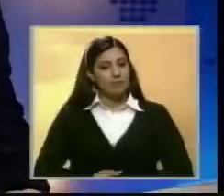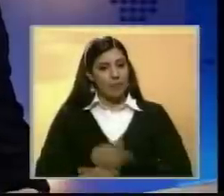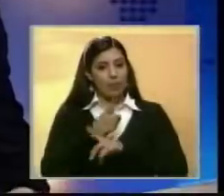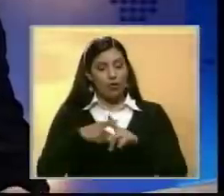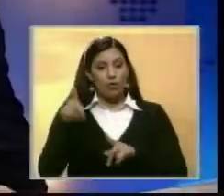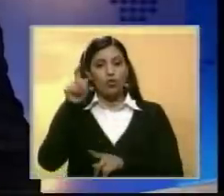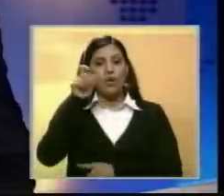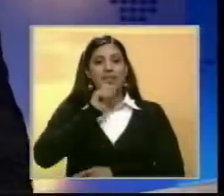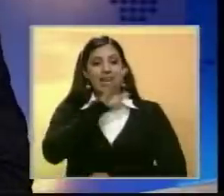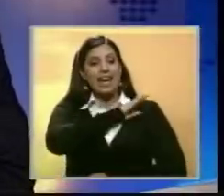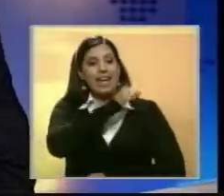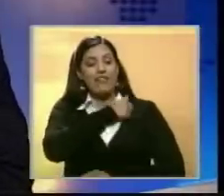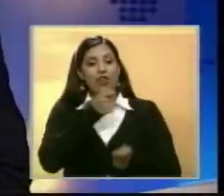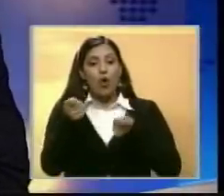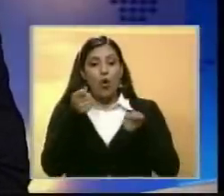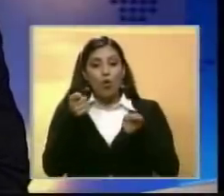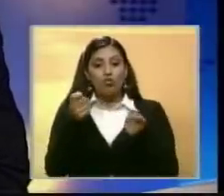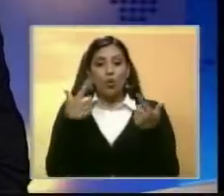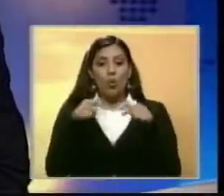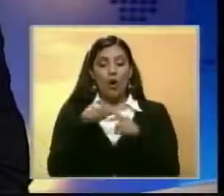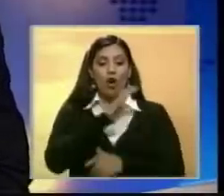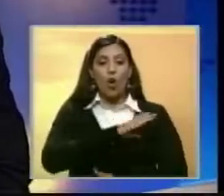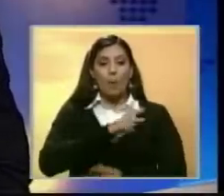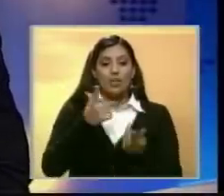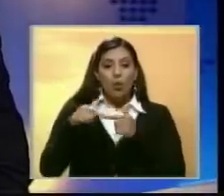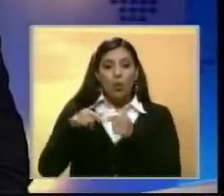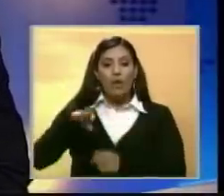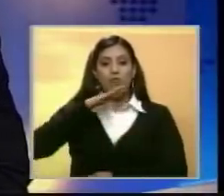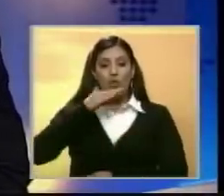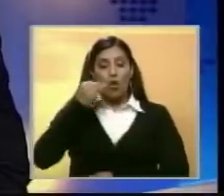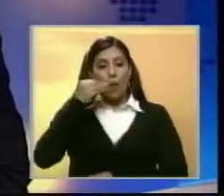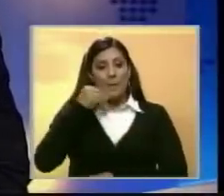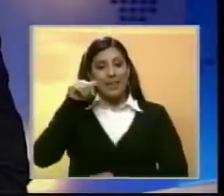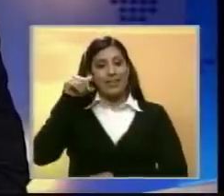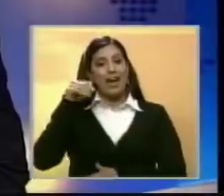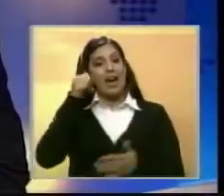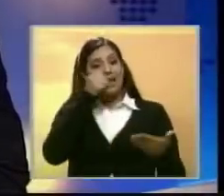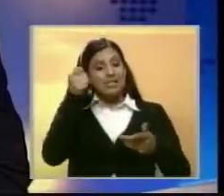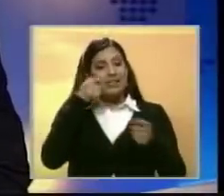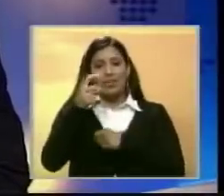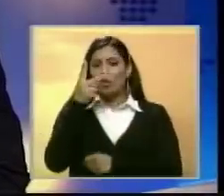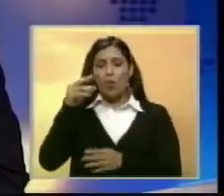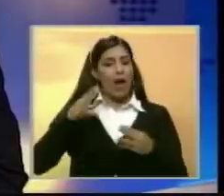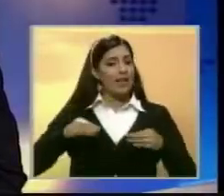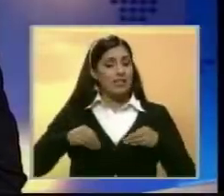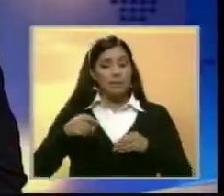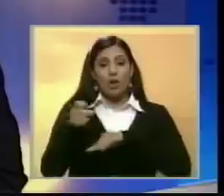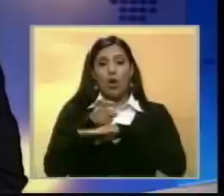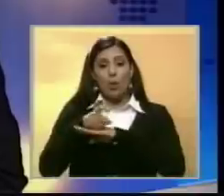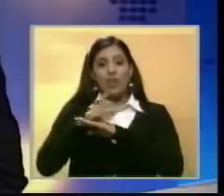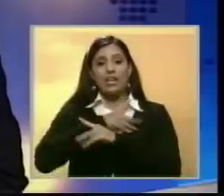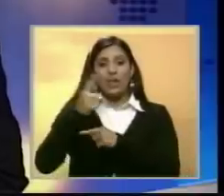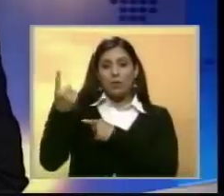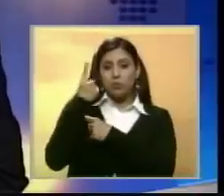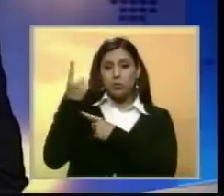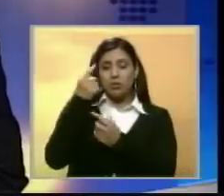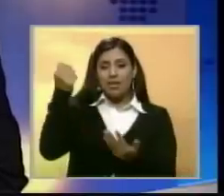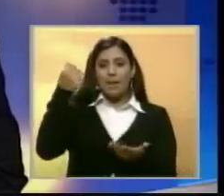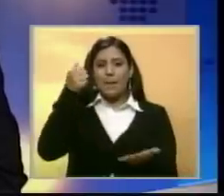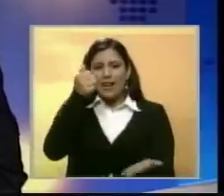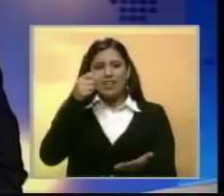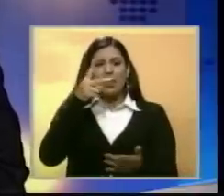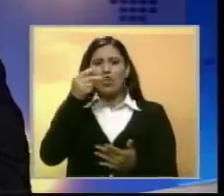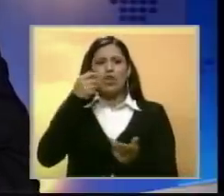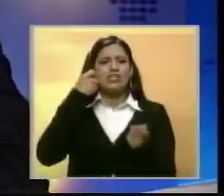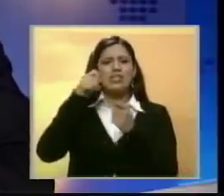Freddy Bernal, jefe del control y comando de los comités locales de abastecimiento y producción CLAP, negó que el gobierno busca imponer los CLAP para evitar